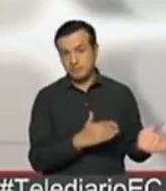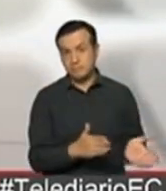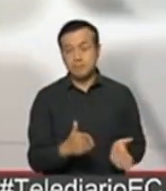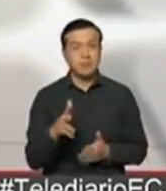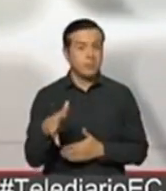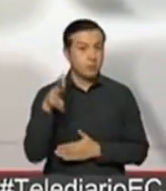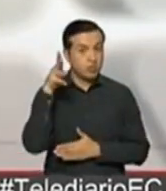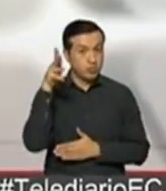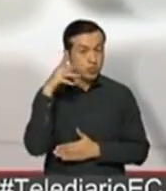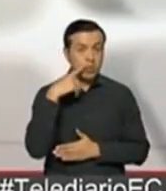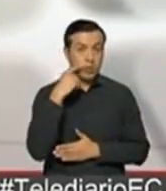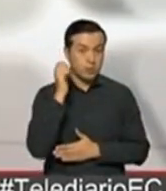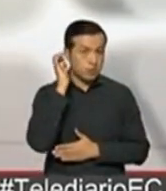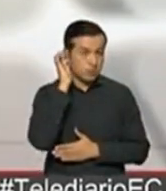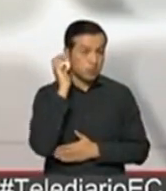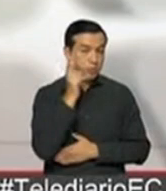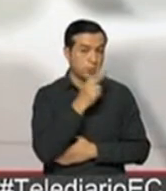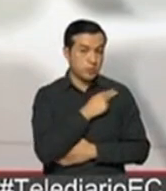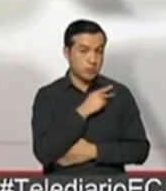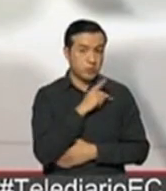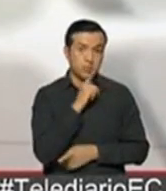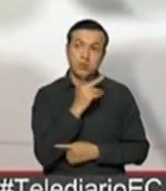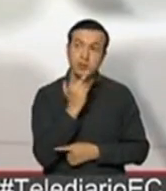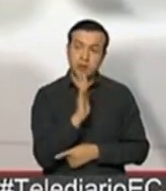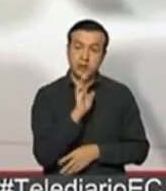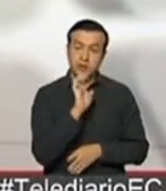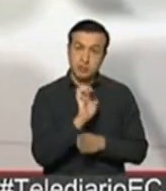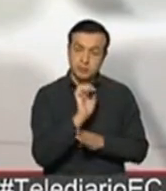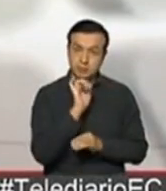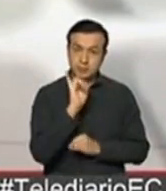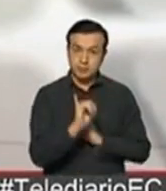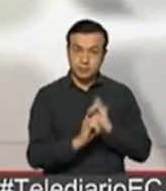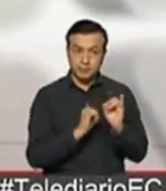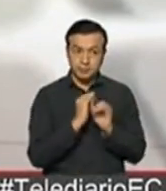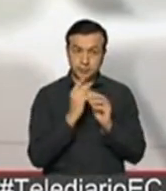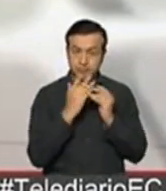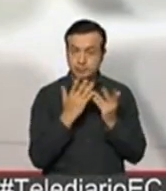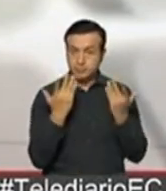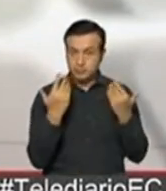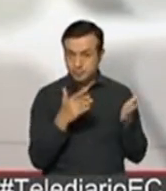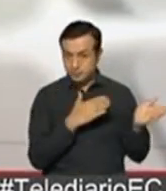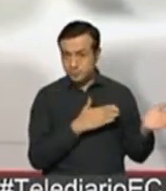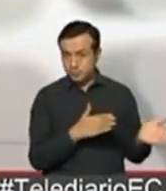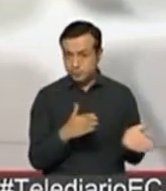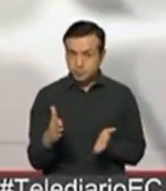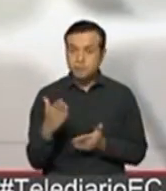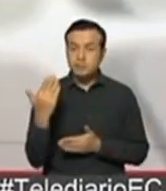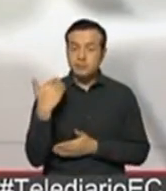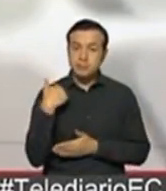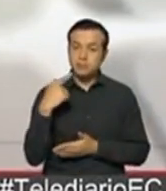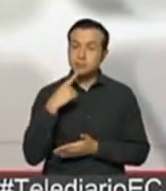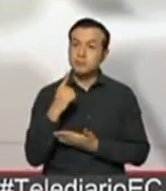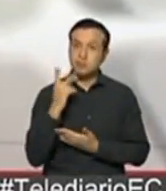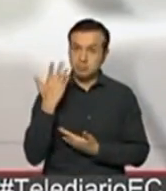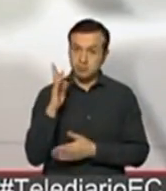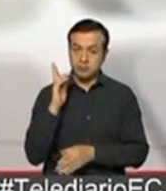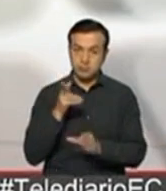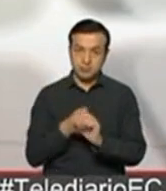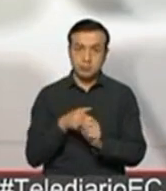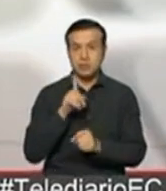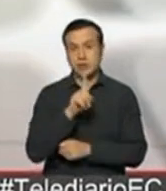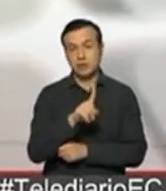profesores y profesoras universitarios tanto nacionales como internacionales contamos con la participación de